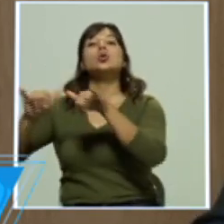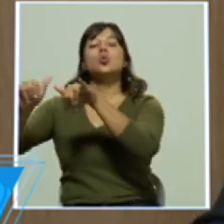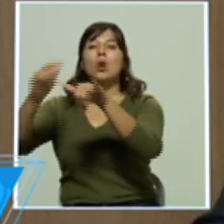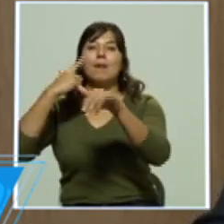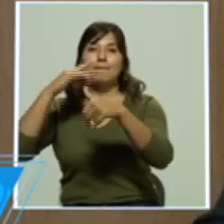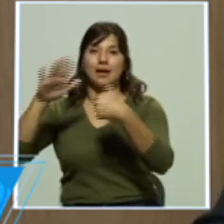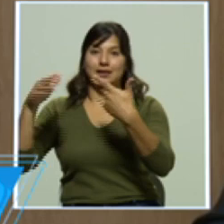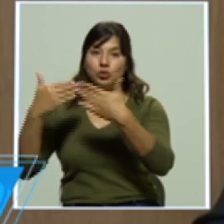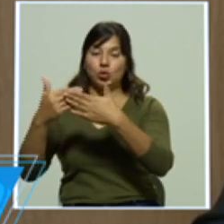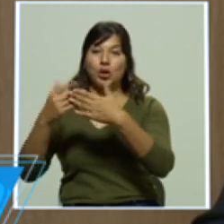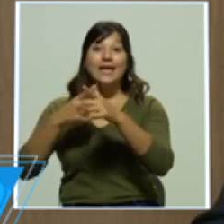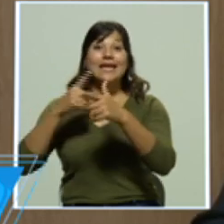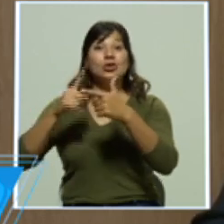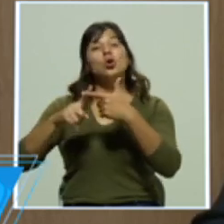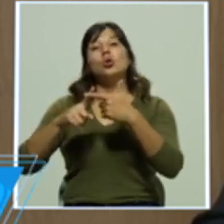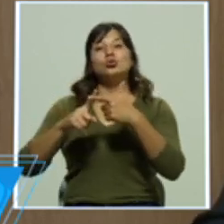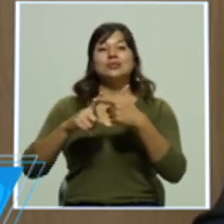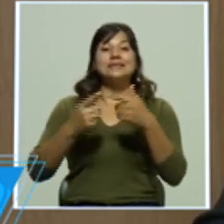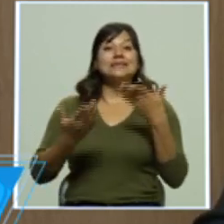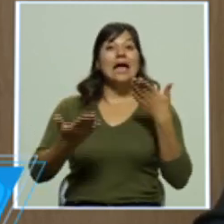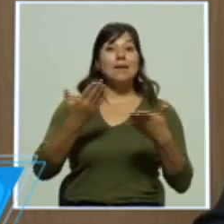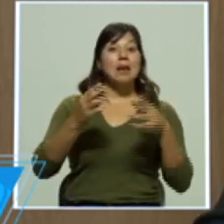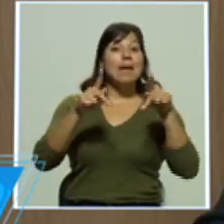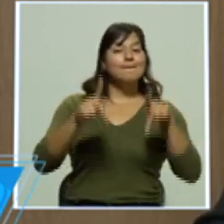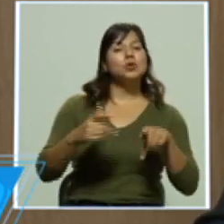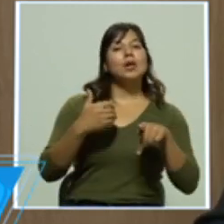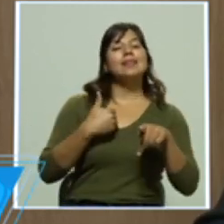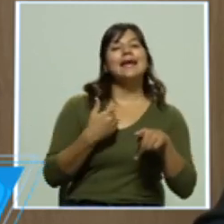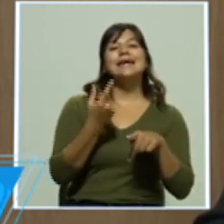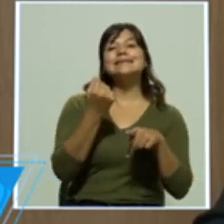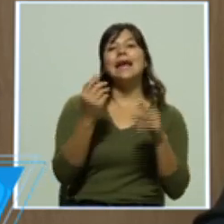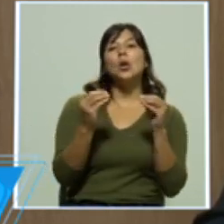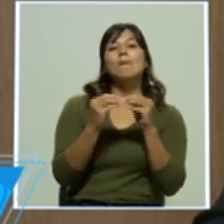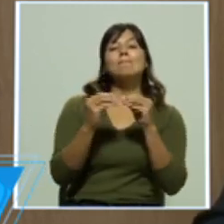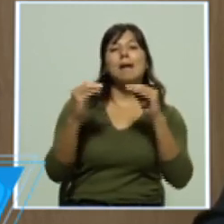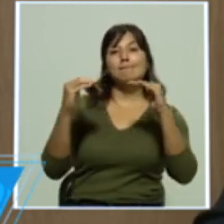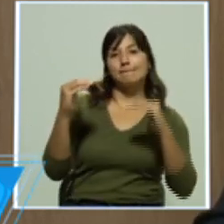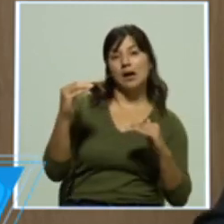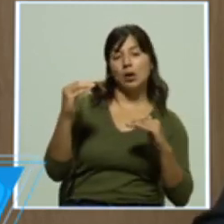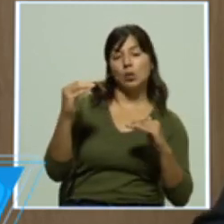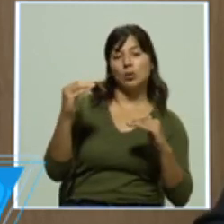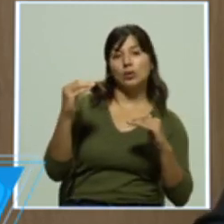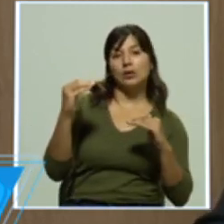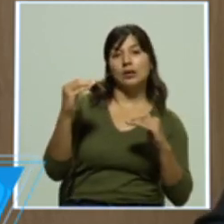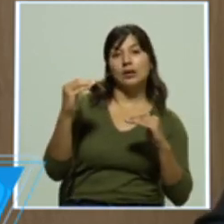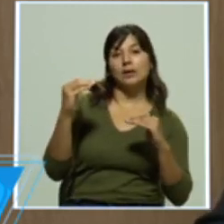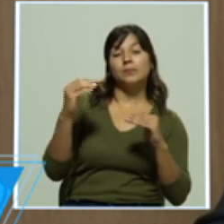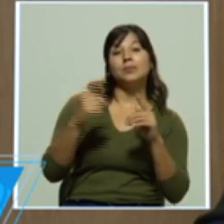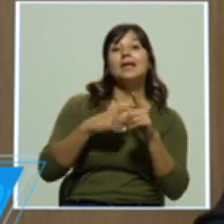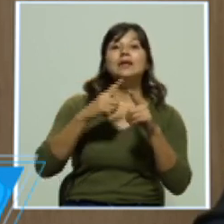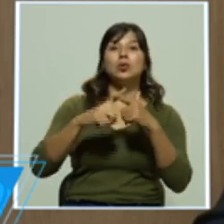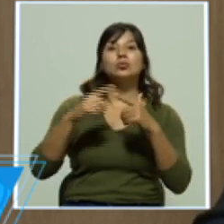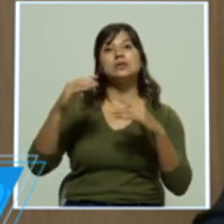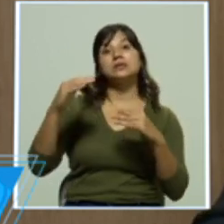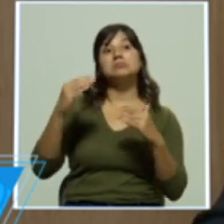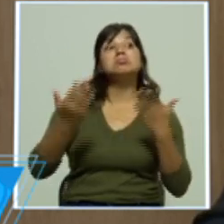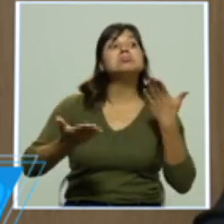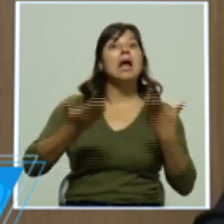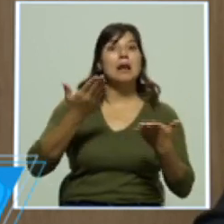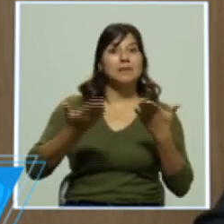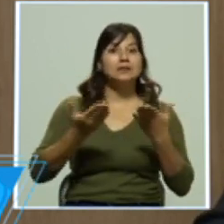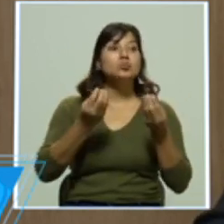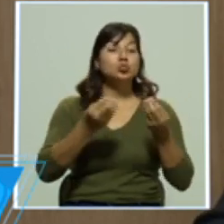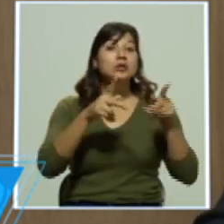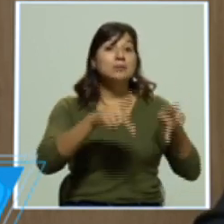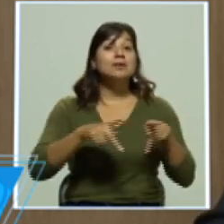esos salarios más bajos se globalicen, por decirlo de alguna manera, en un monto mayor, para decirlo